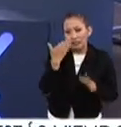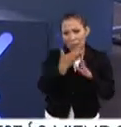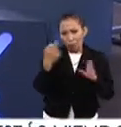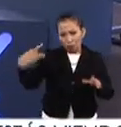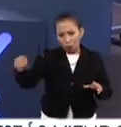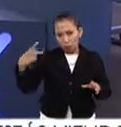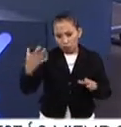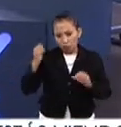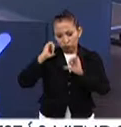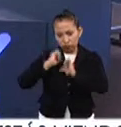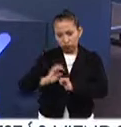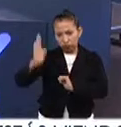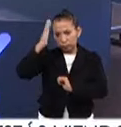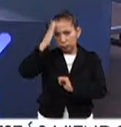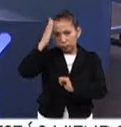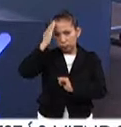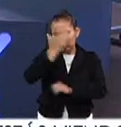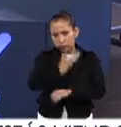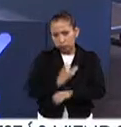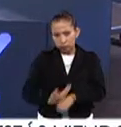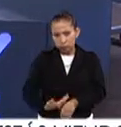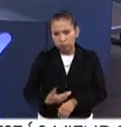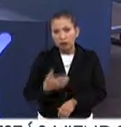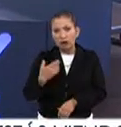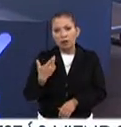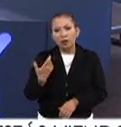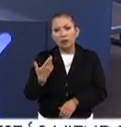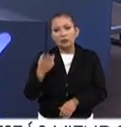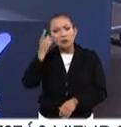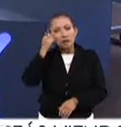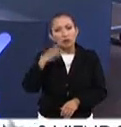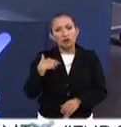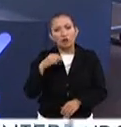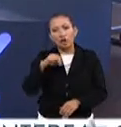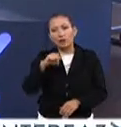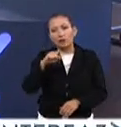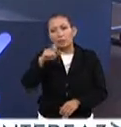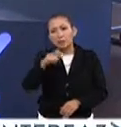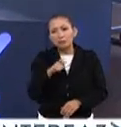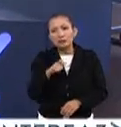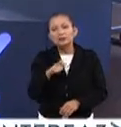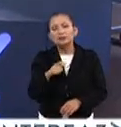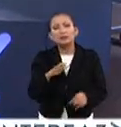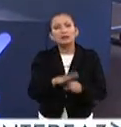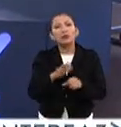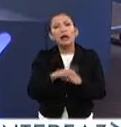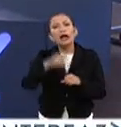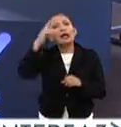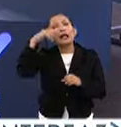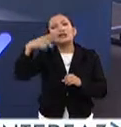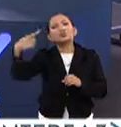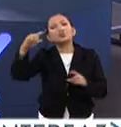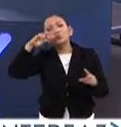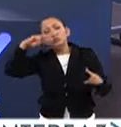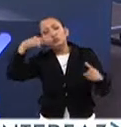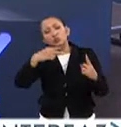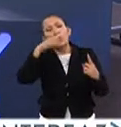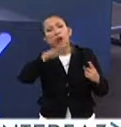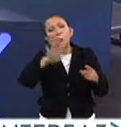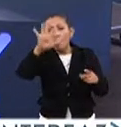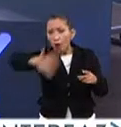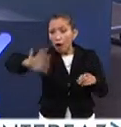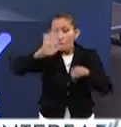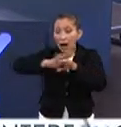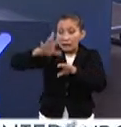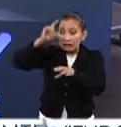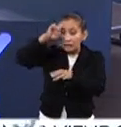tú has estado en la presidencia de Notimex, bueno, en la dirección de Notimex, ¿cuál crees desde tu perspectiva que ha sido la cobertura